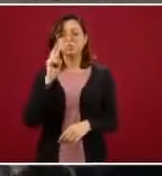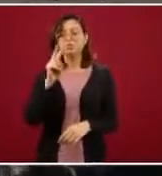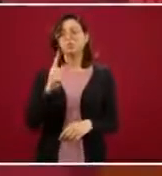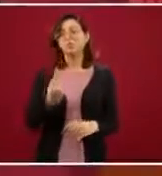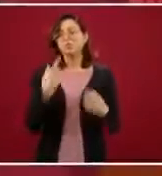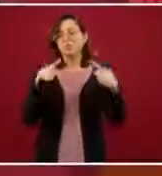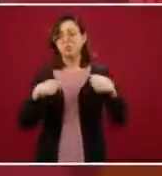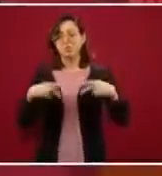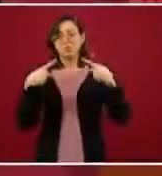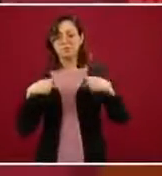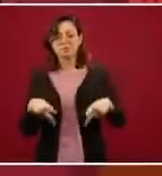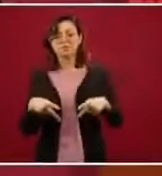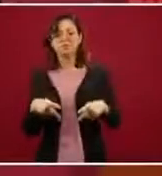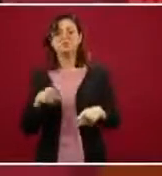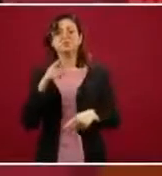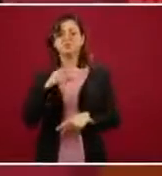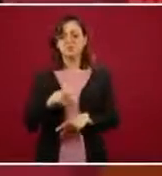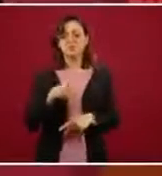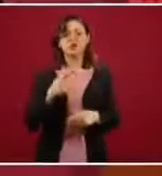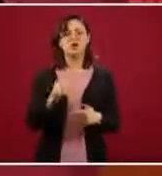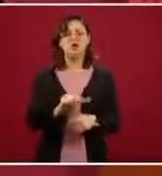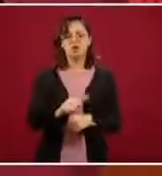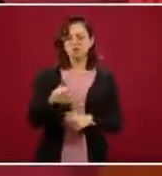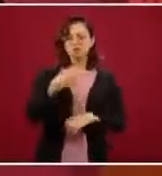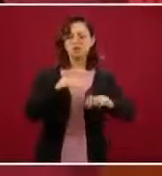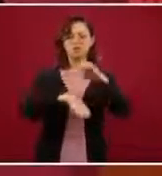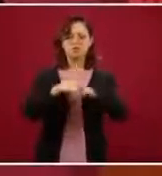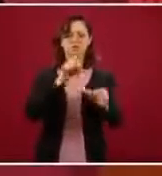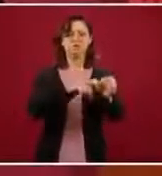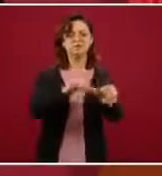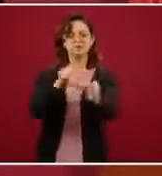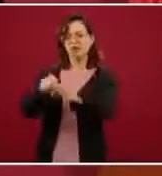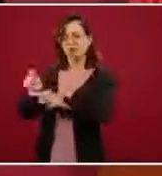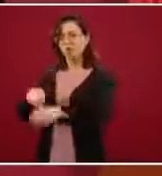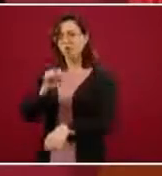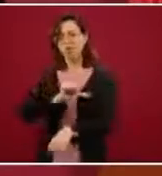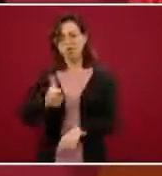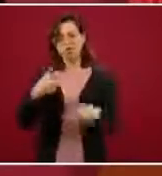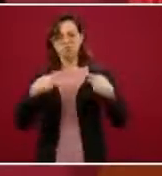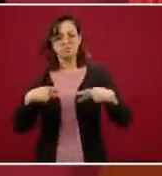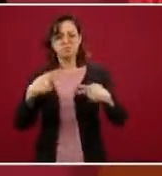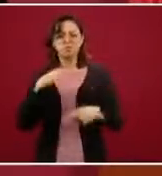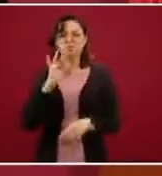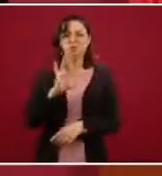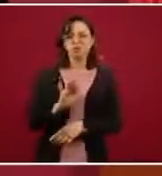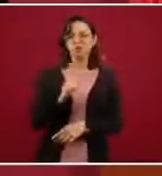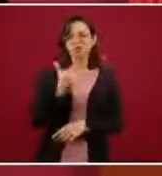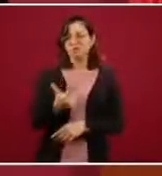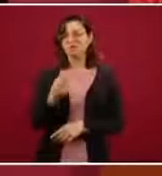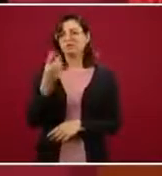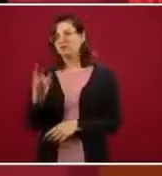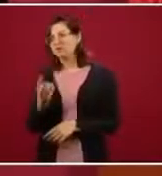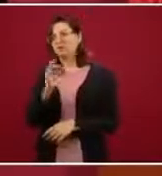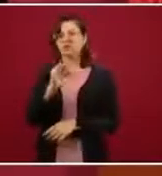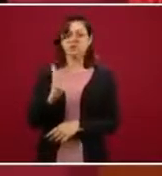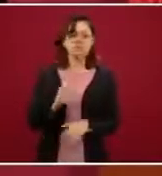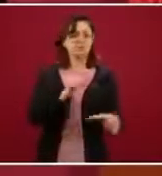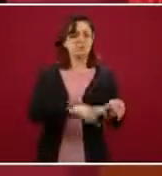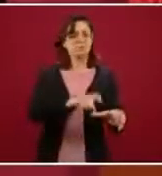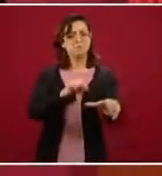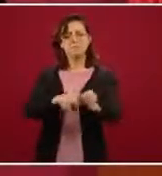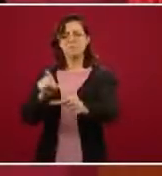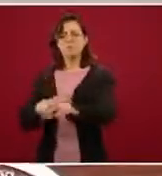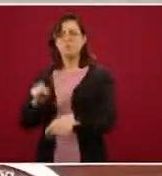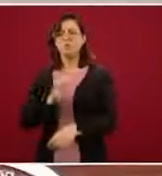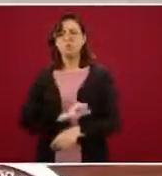persona era accionista en 11 empresas, otra persona en 47, otra persona en 3, otra persona en 47, o había otra persona